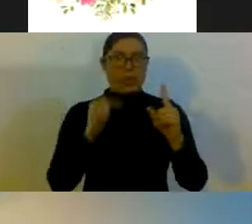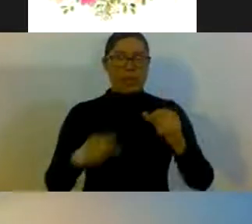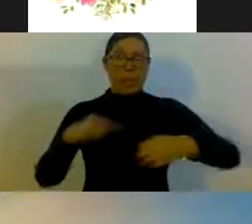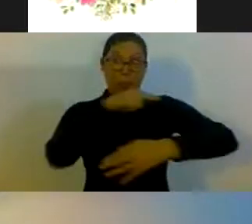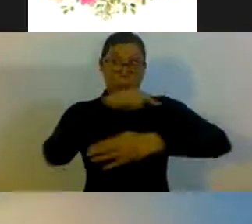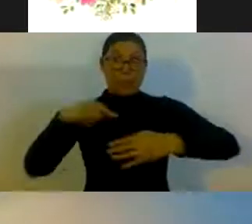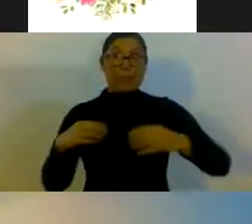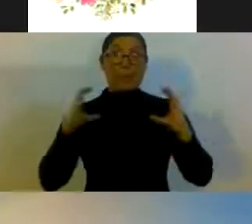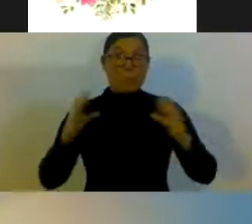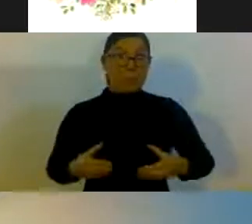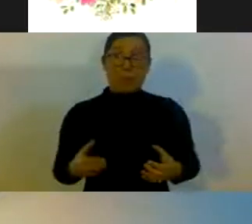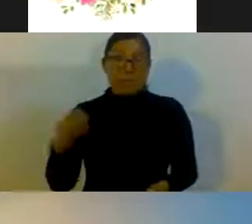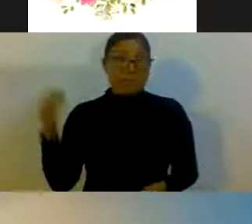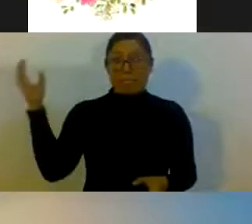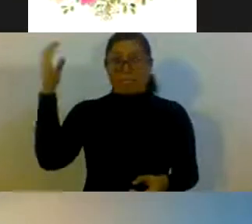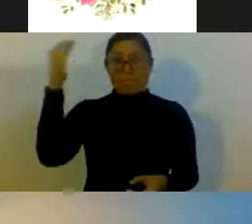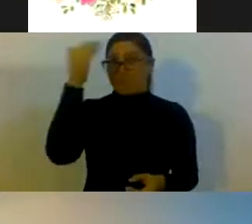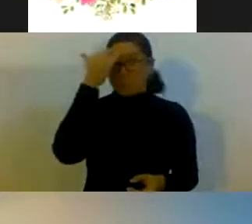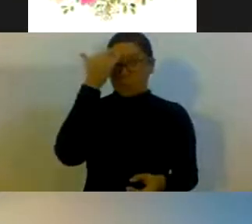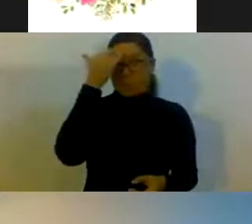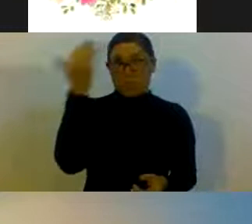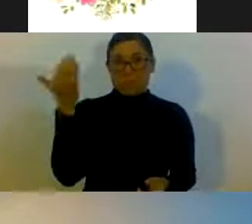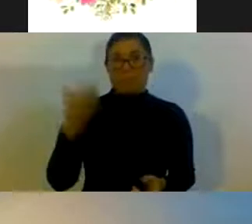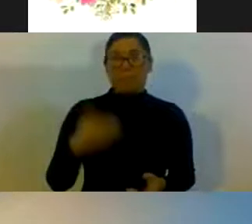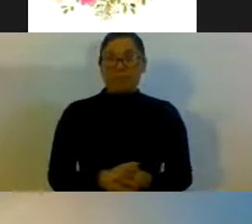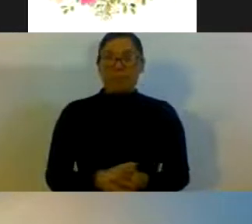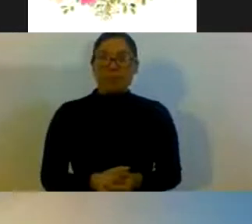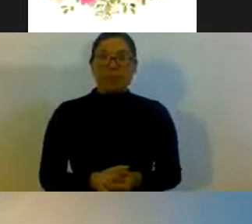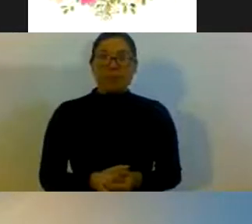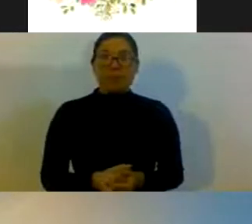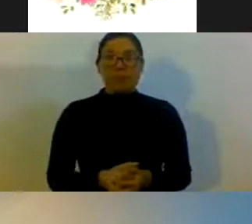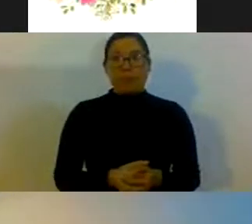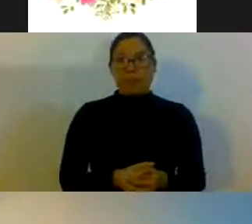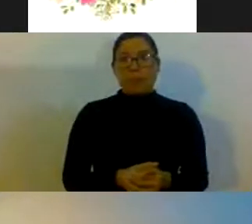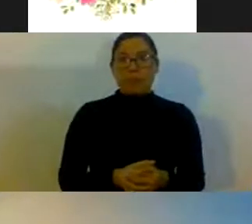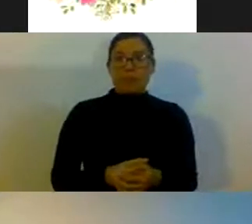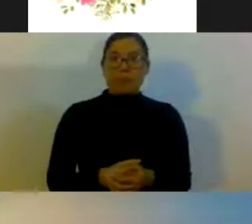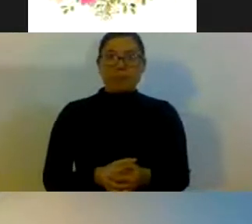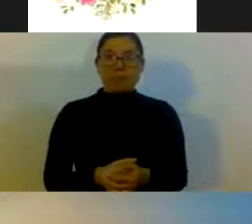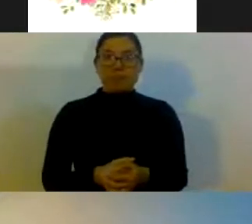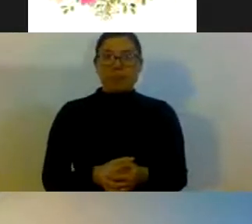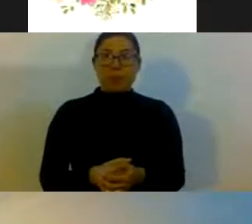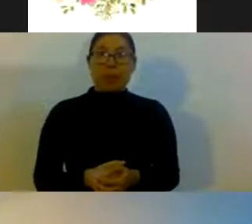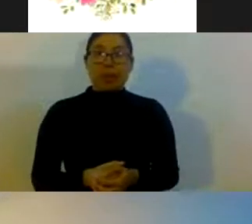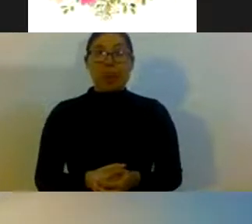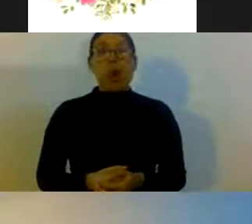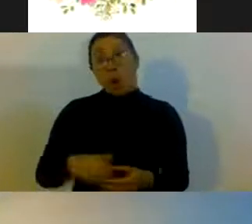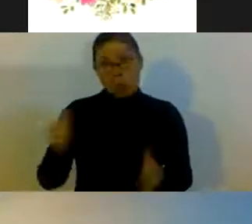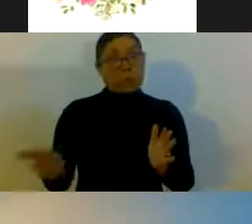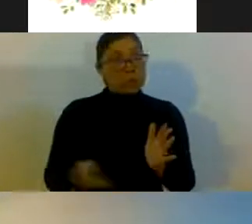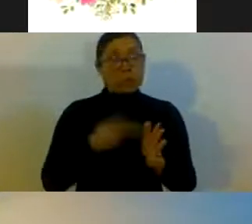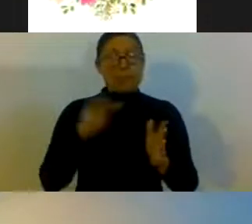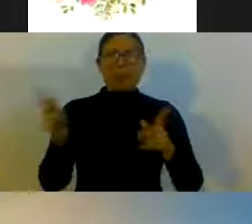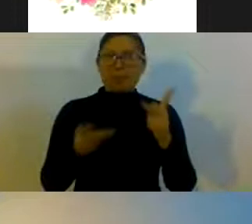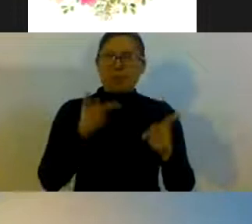Y bueno, regresando a nuestra pregunta que decíamos ahorita, ¿qué creen que estuviera sintiendo Estela? Vamos a comenzar con